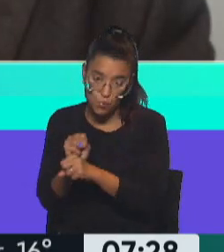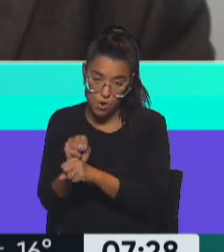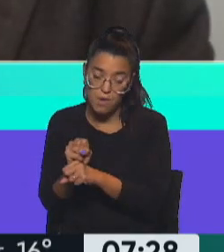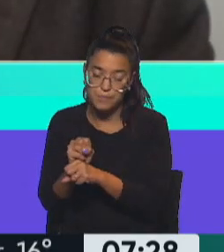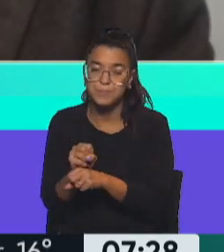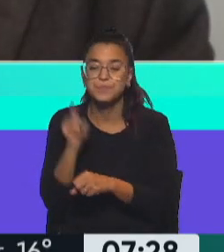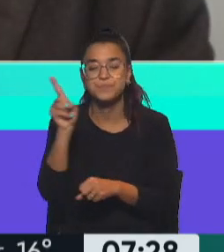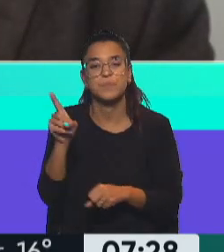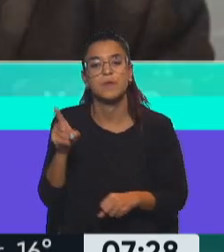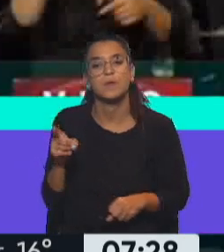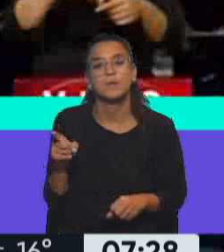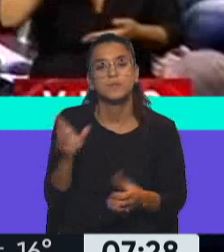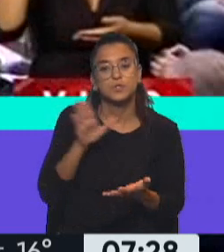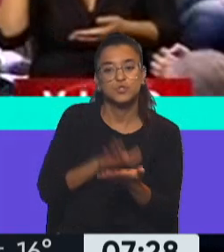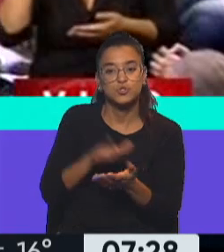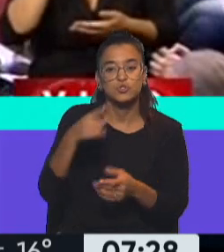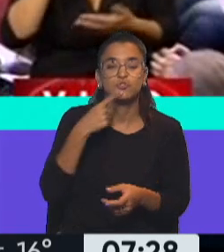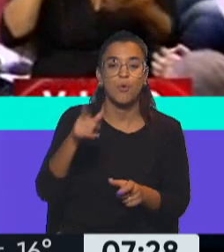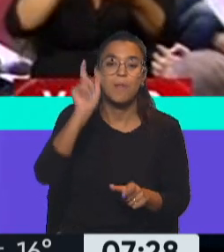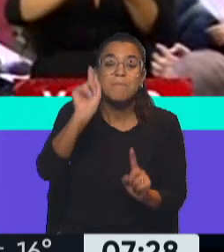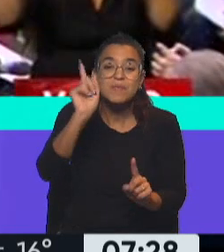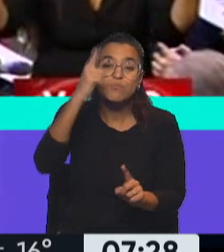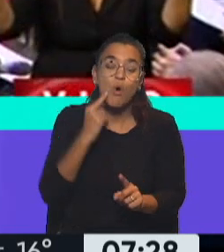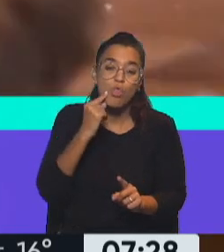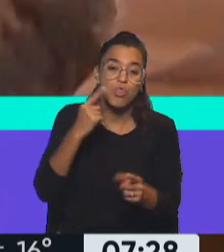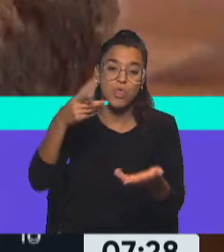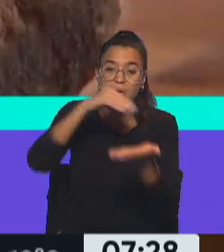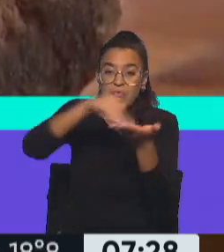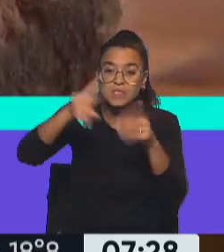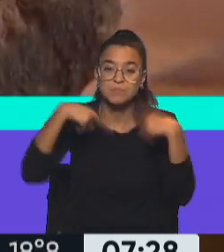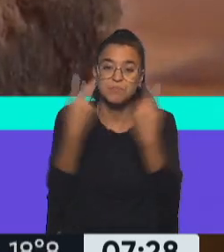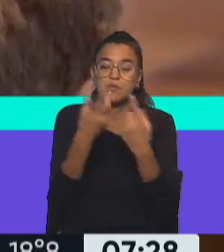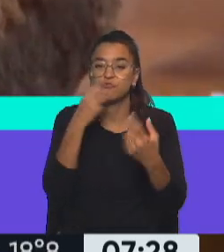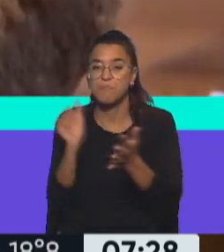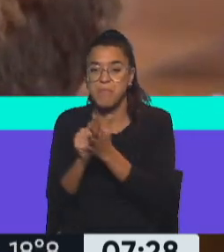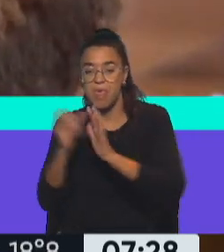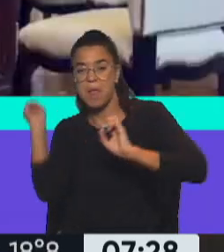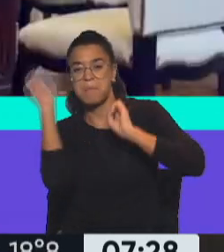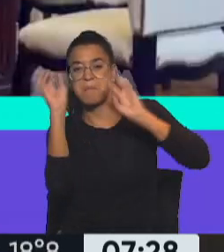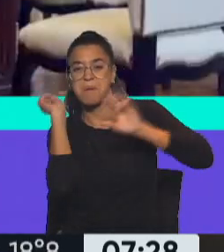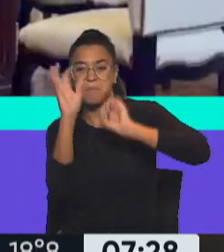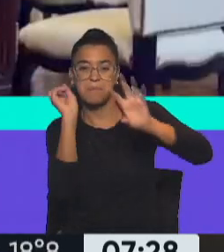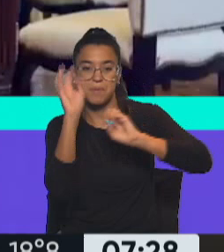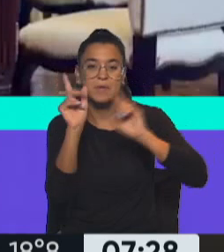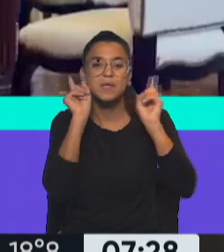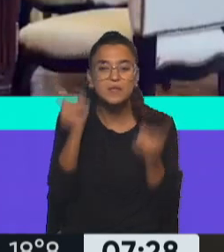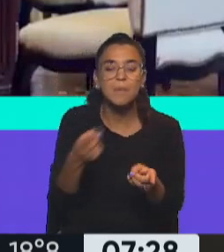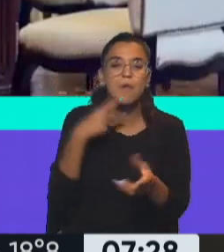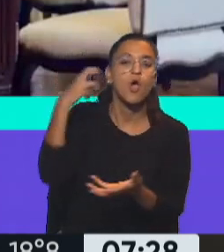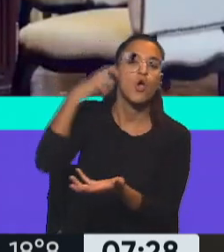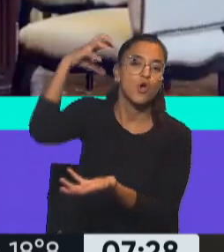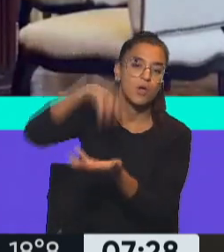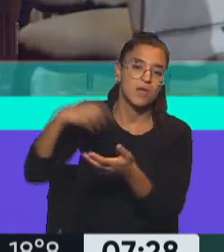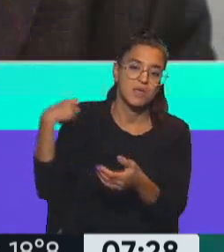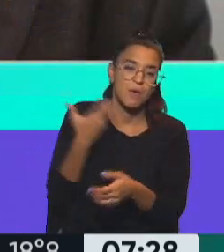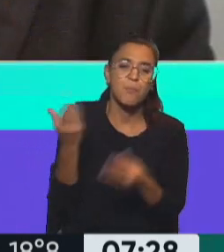en relación con las pedradas que sufrió el despacho de la vicepresidenta y el Congreso en líneas